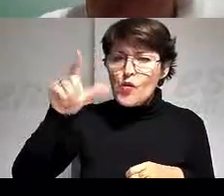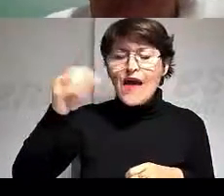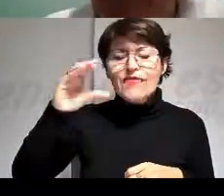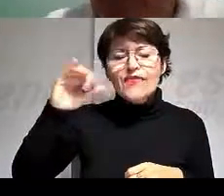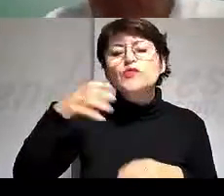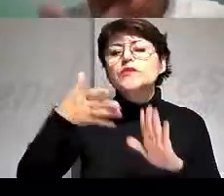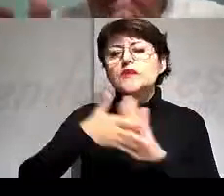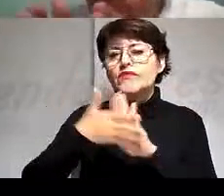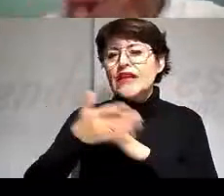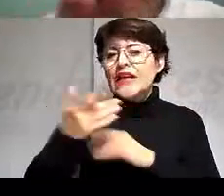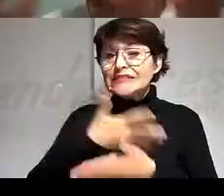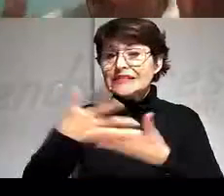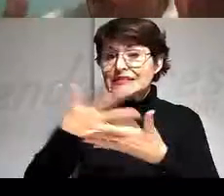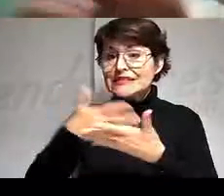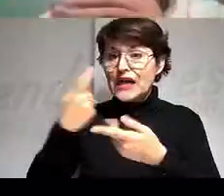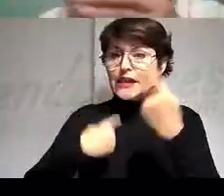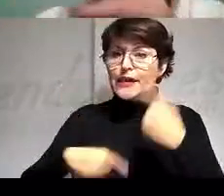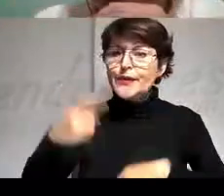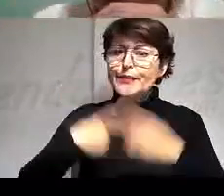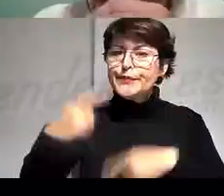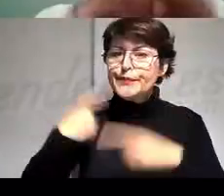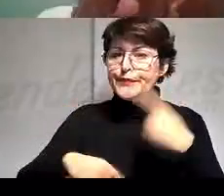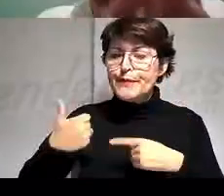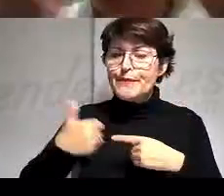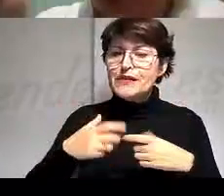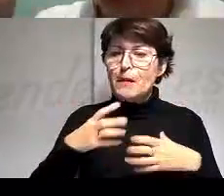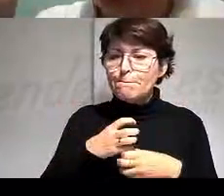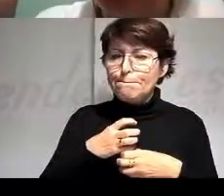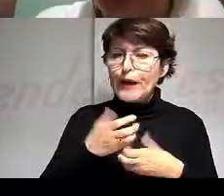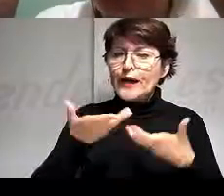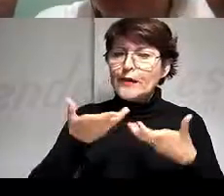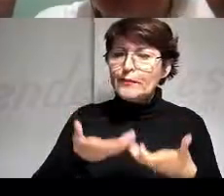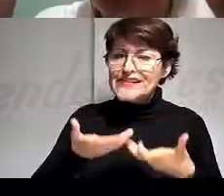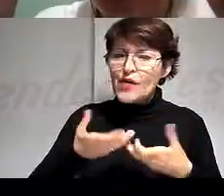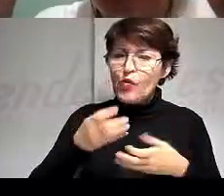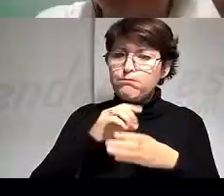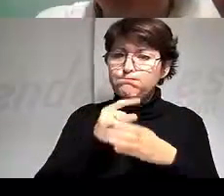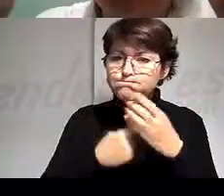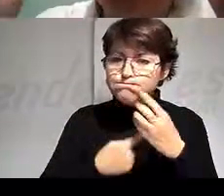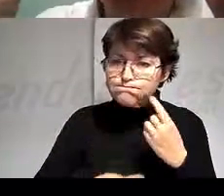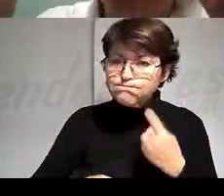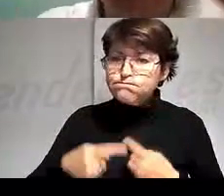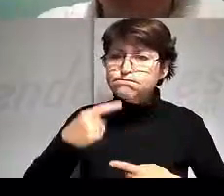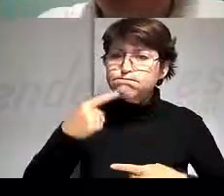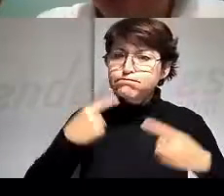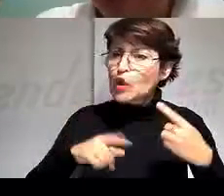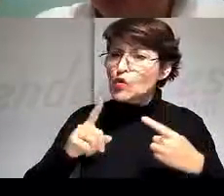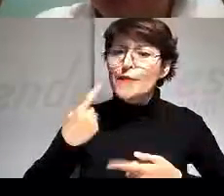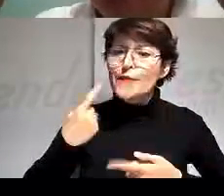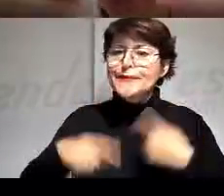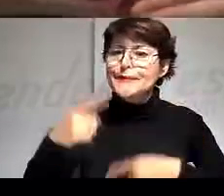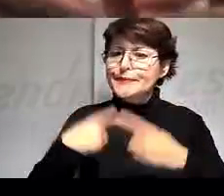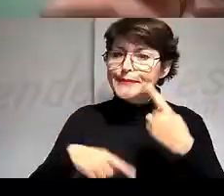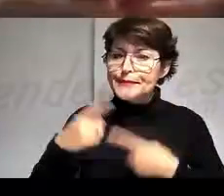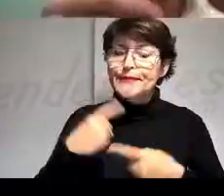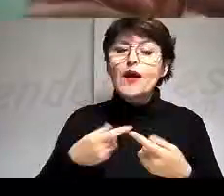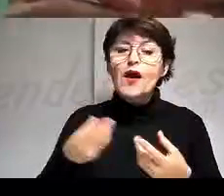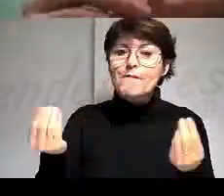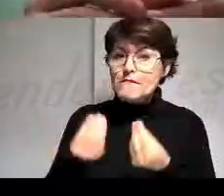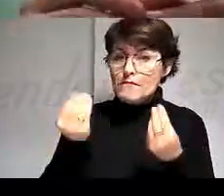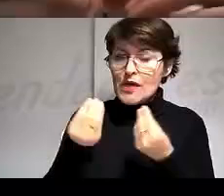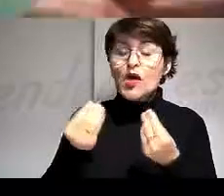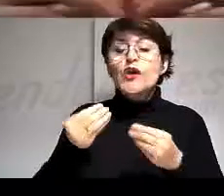fluida. A base de dilatar esas arterias conseguimos más espacio para la sangre, por lo tanto la sangre roza